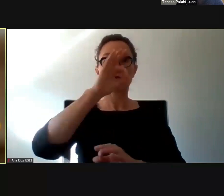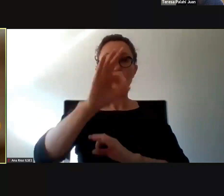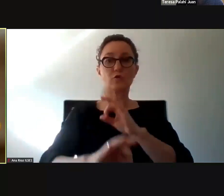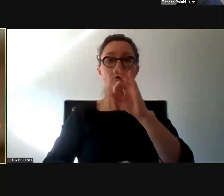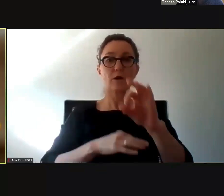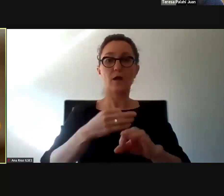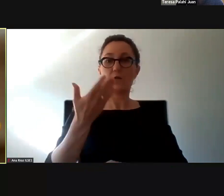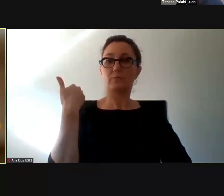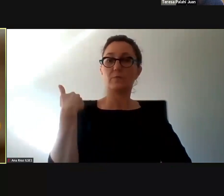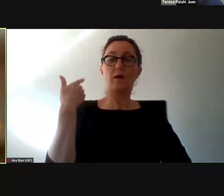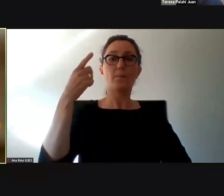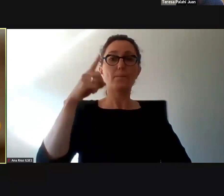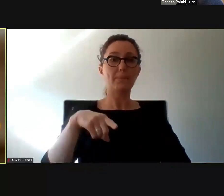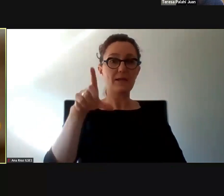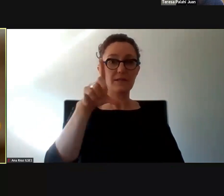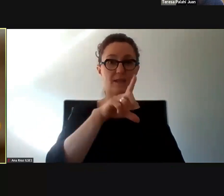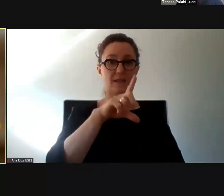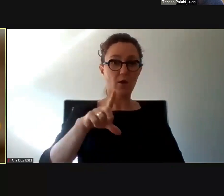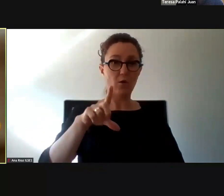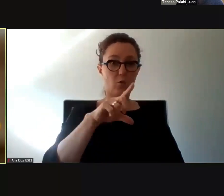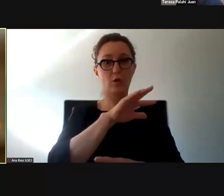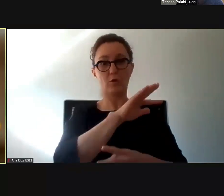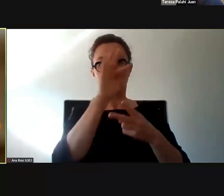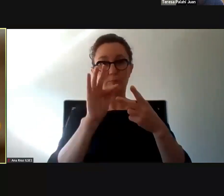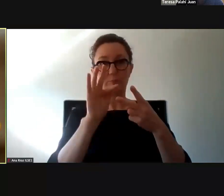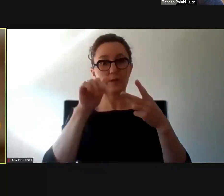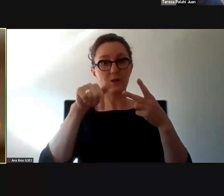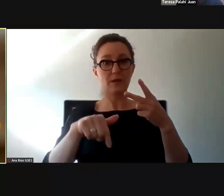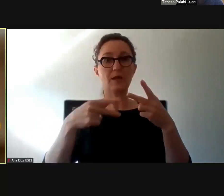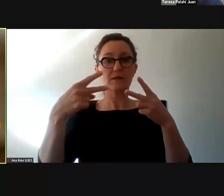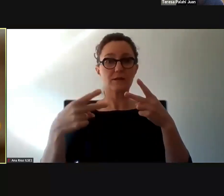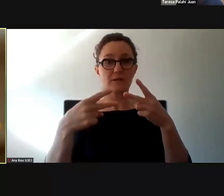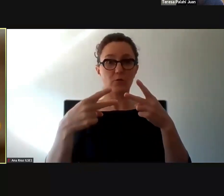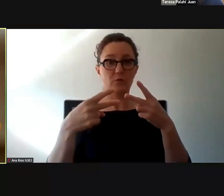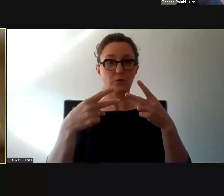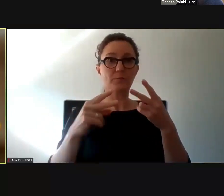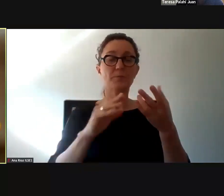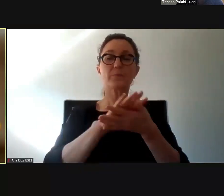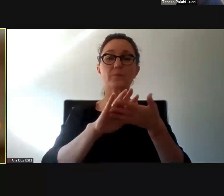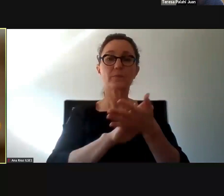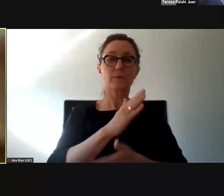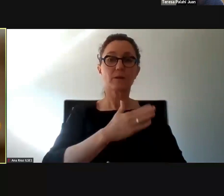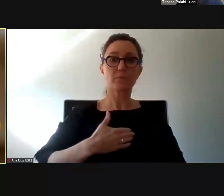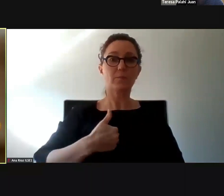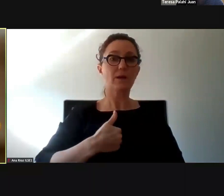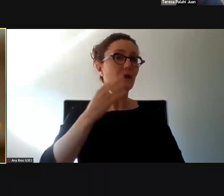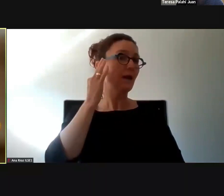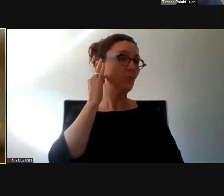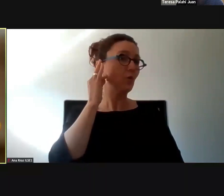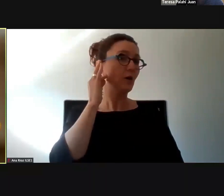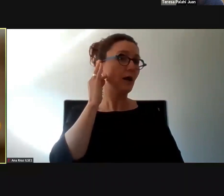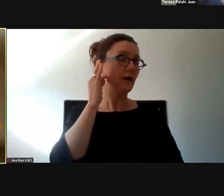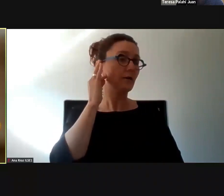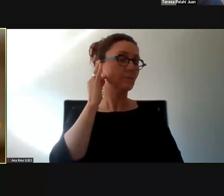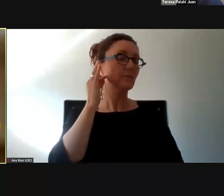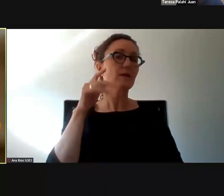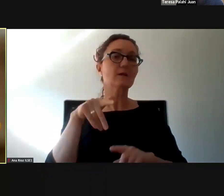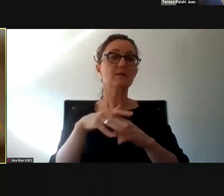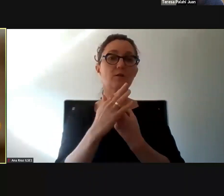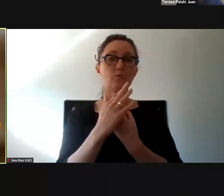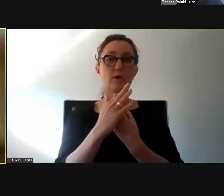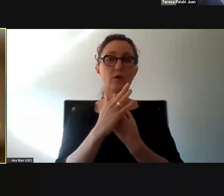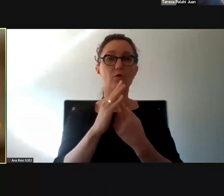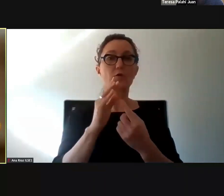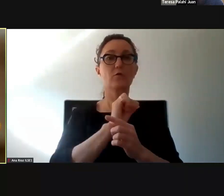de julio, donde hablamos sobre el papel de la mujer en la pandemia del coronavirus, con